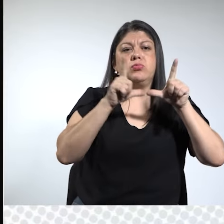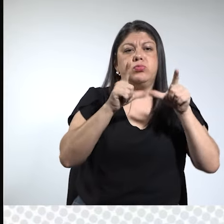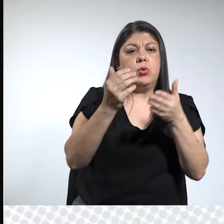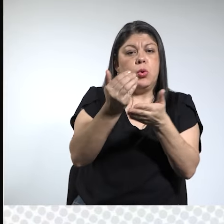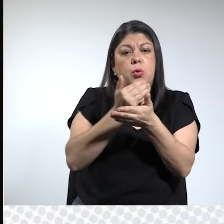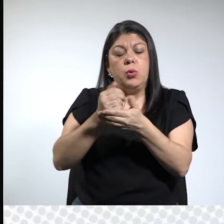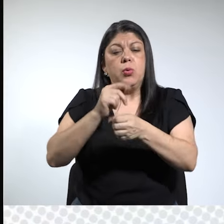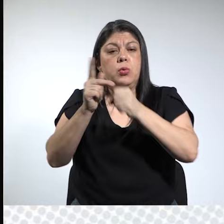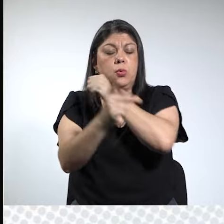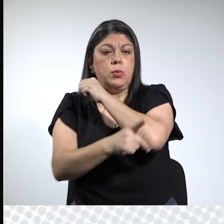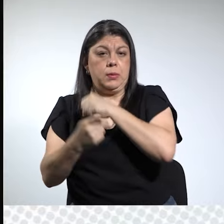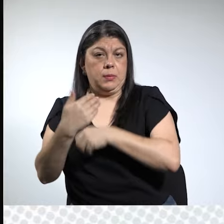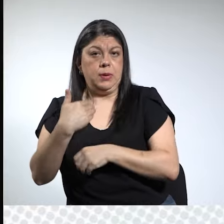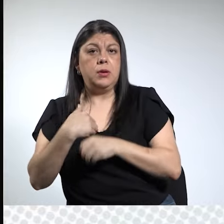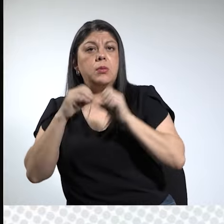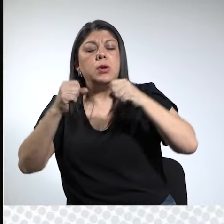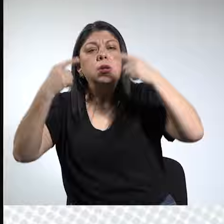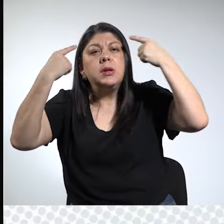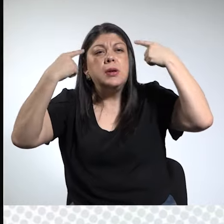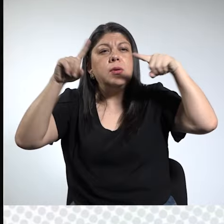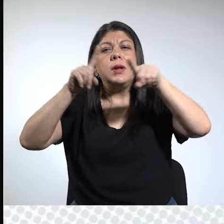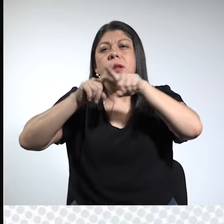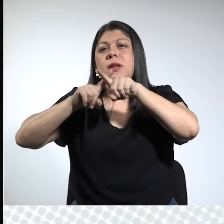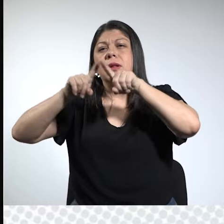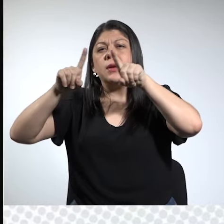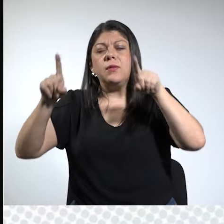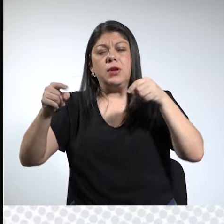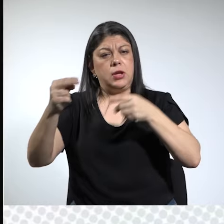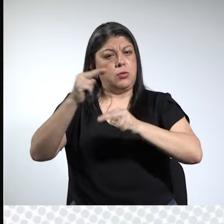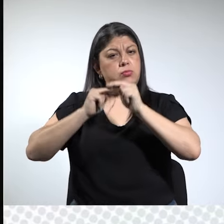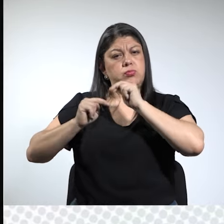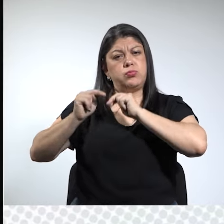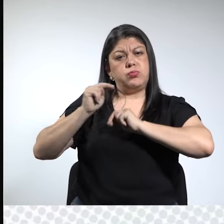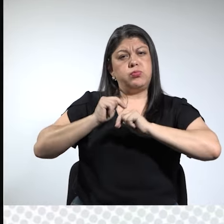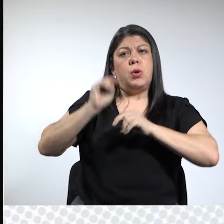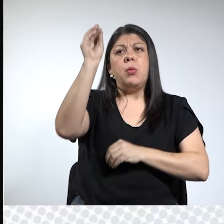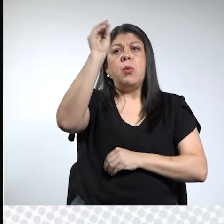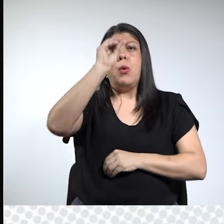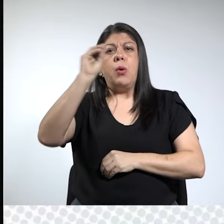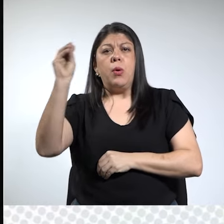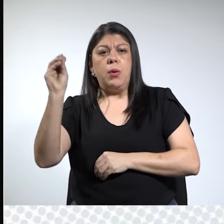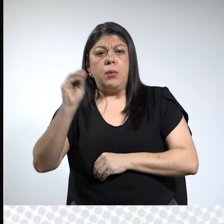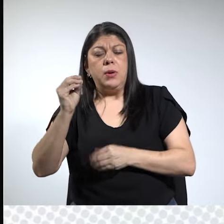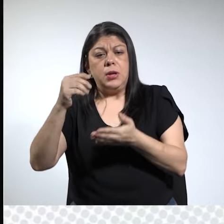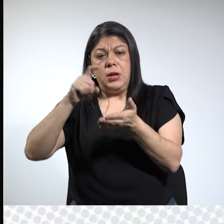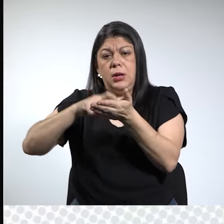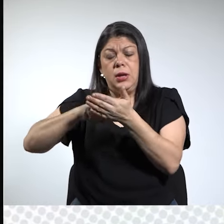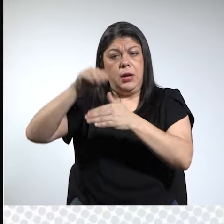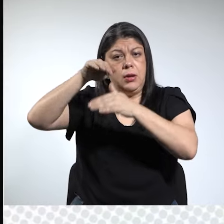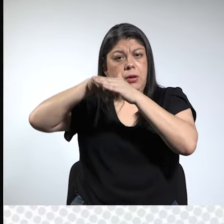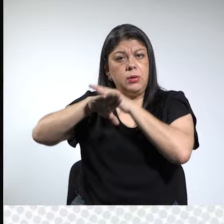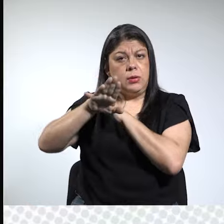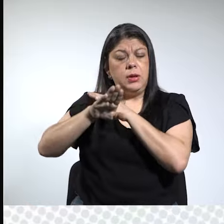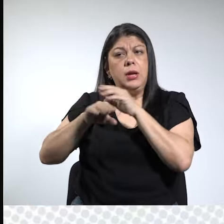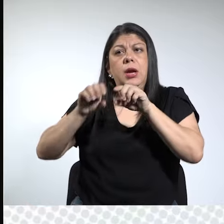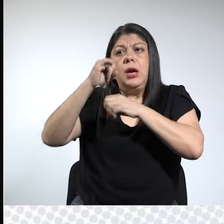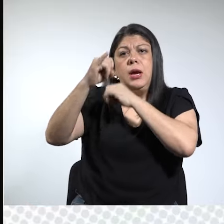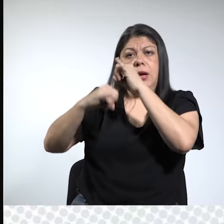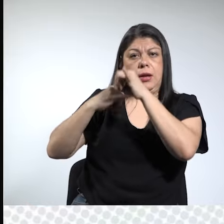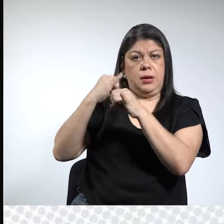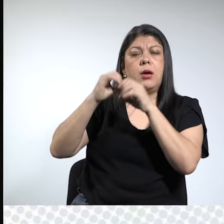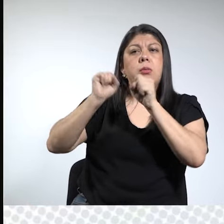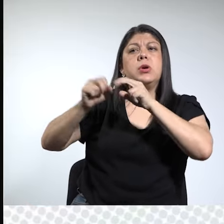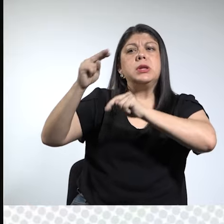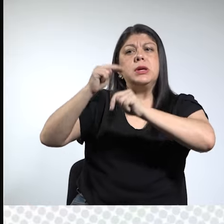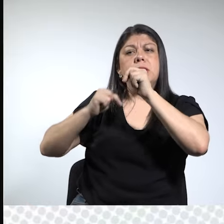recursos que el país tiene, usted logra entonces tener una diferente negociación en tasas de interés de la deuda interna. A nivel internacional, usted logra